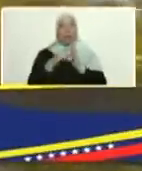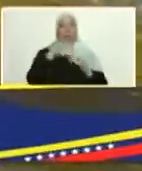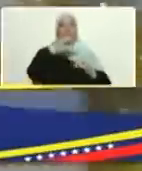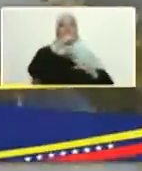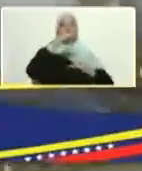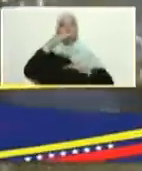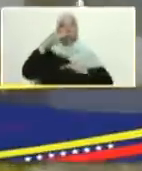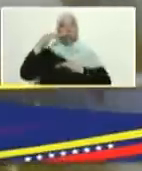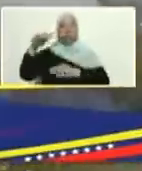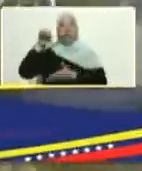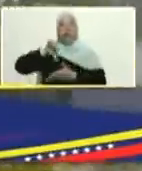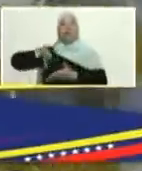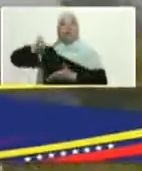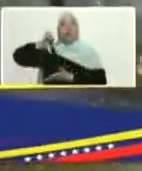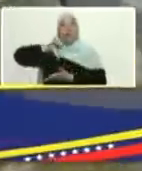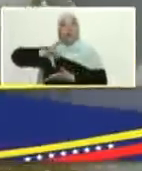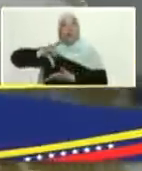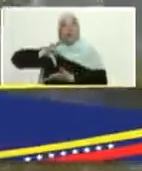aceite mensuales.